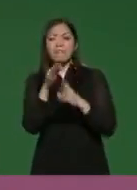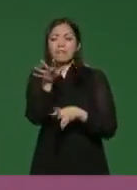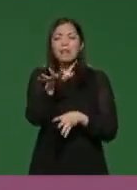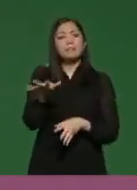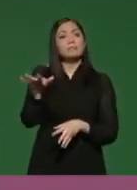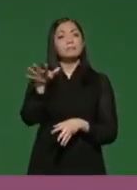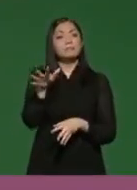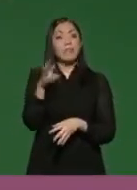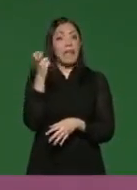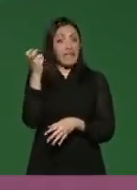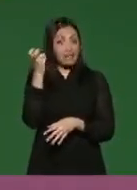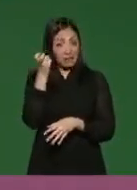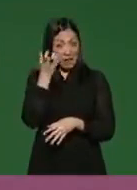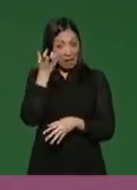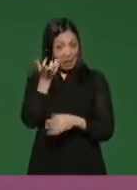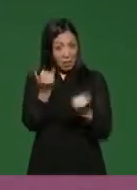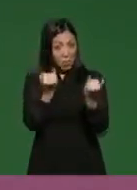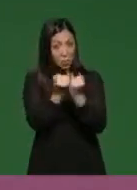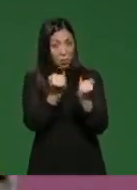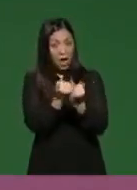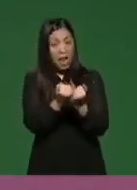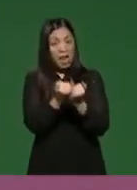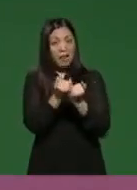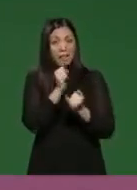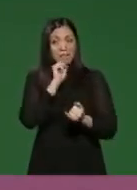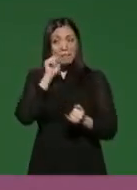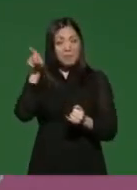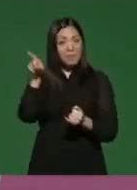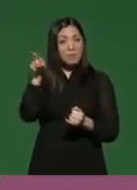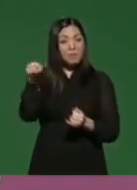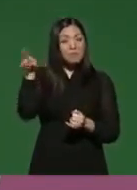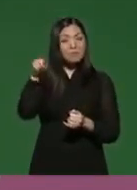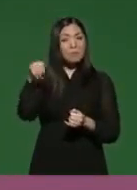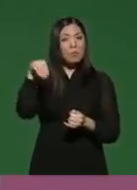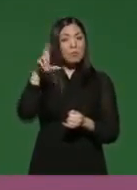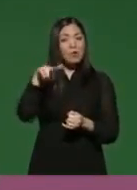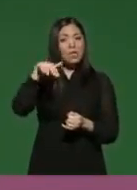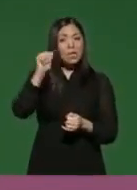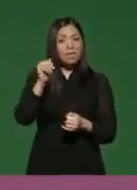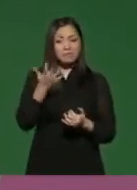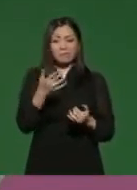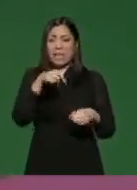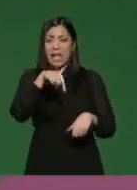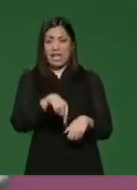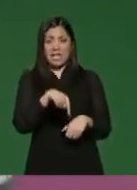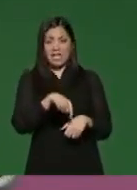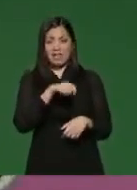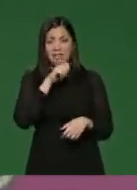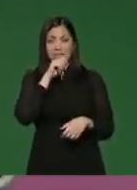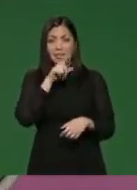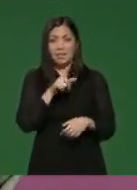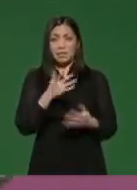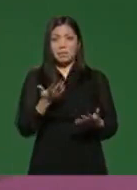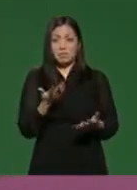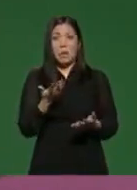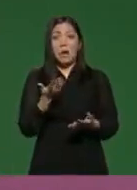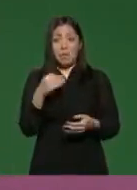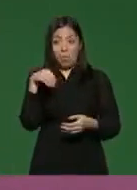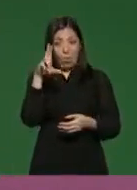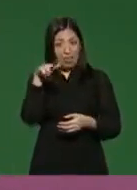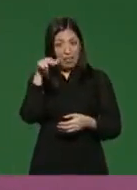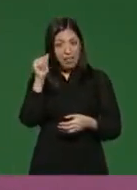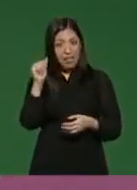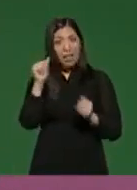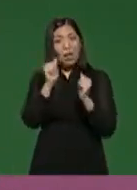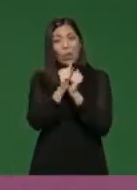representa Morena y todos sus aliados. Aquí en Jalisco hay de dos, Morena y sus aliados o Movimiento